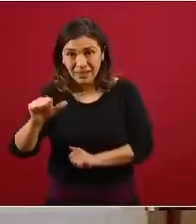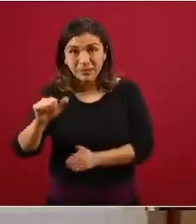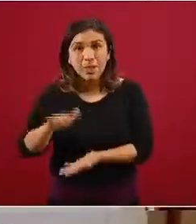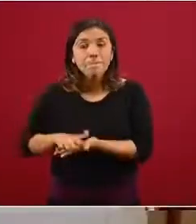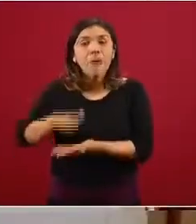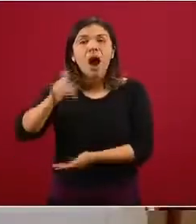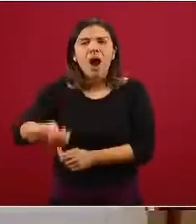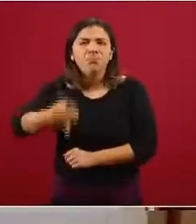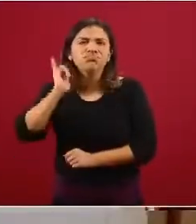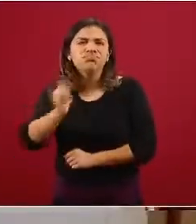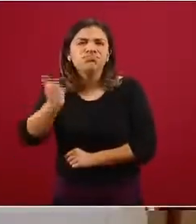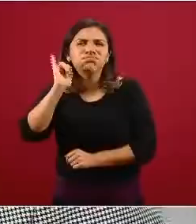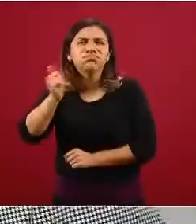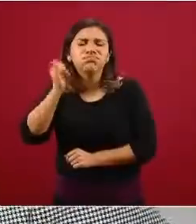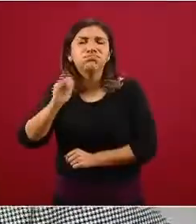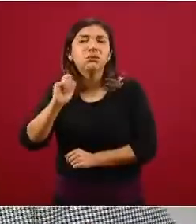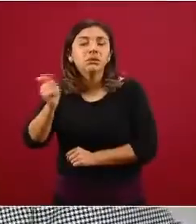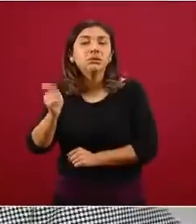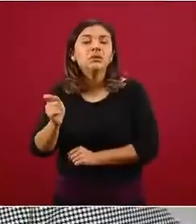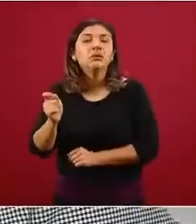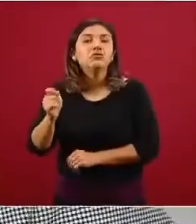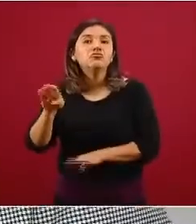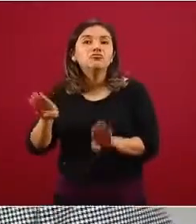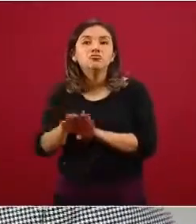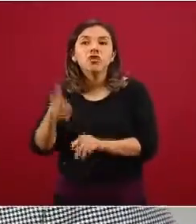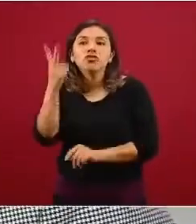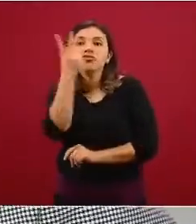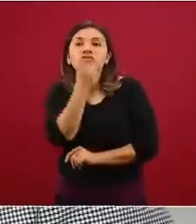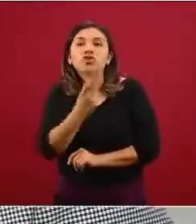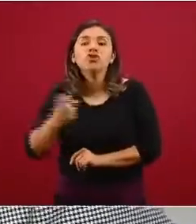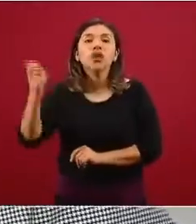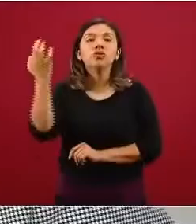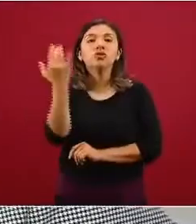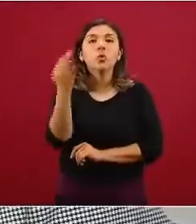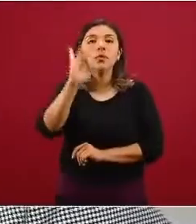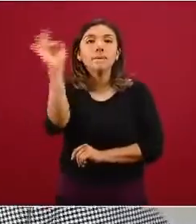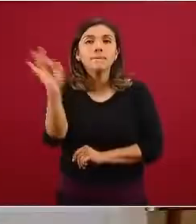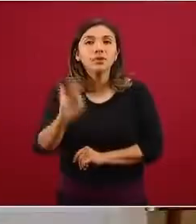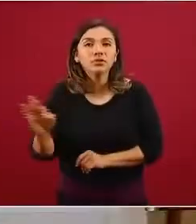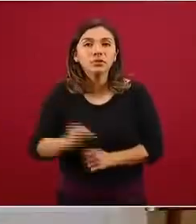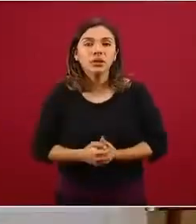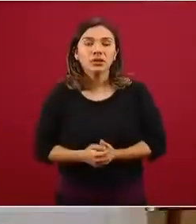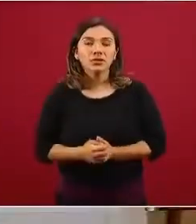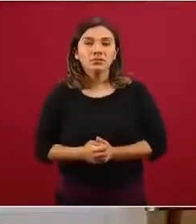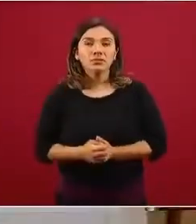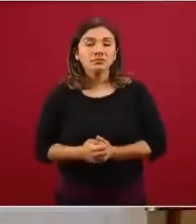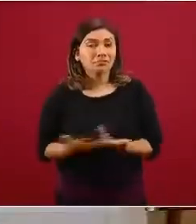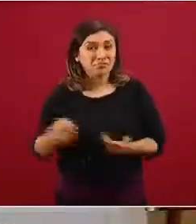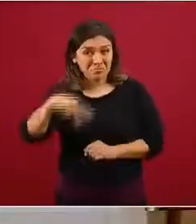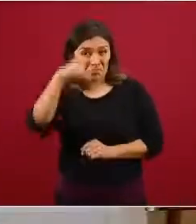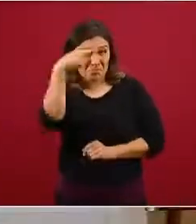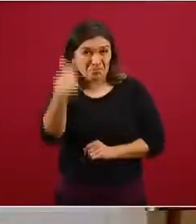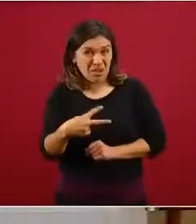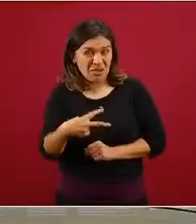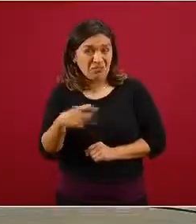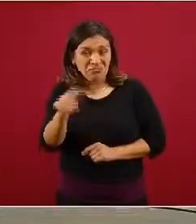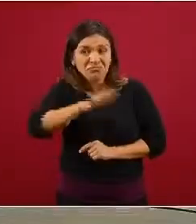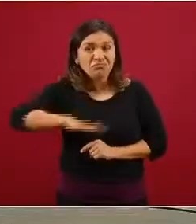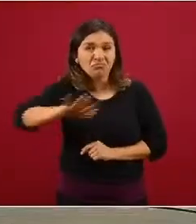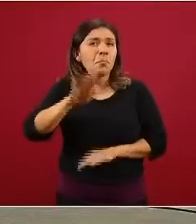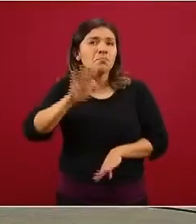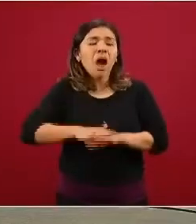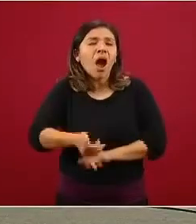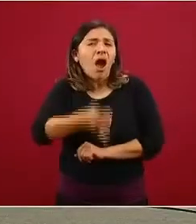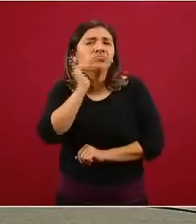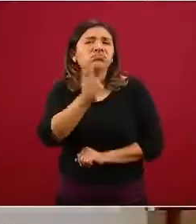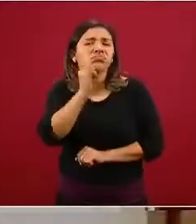2016, el alcohol se incrementó en su consumo en un 250%. En México somos básicamente